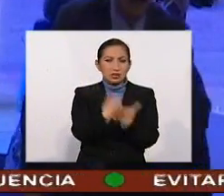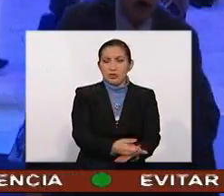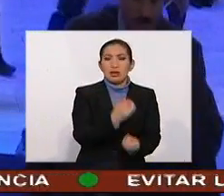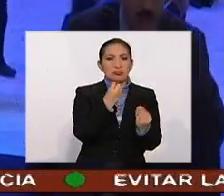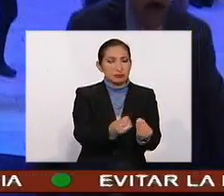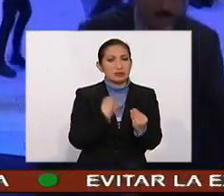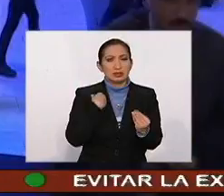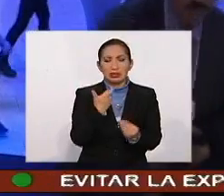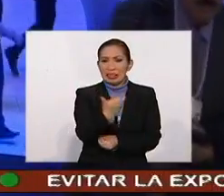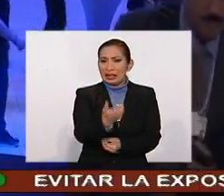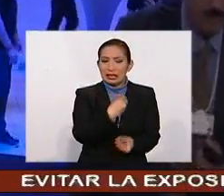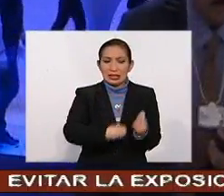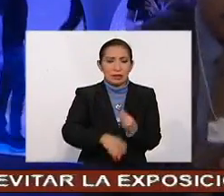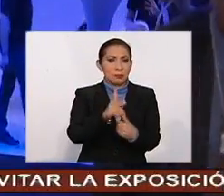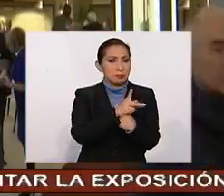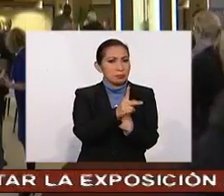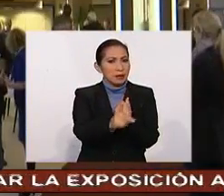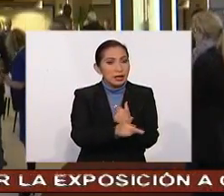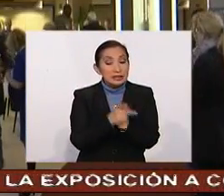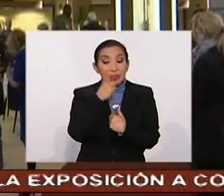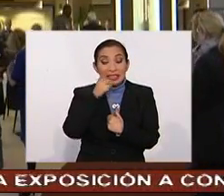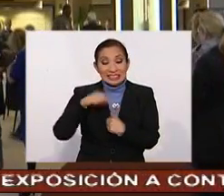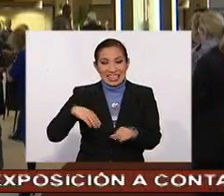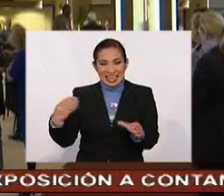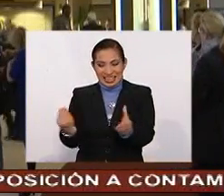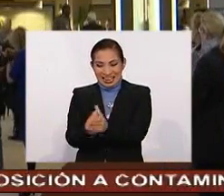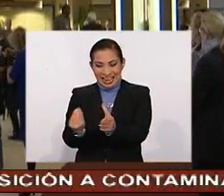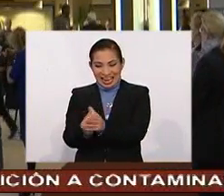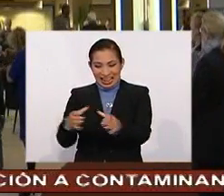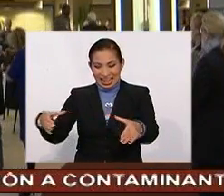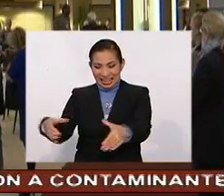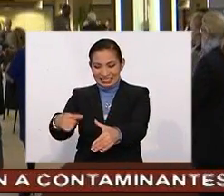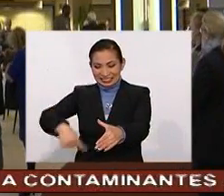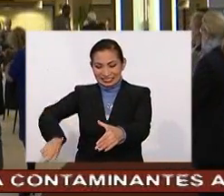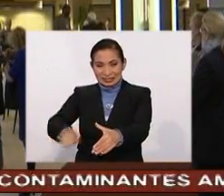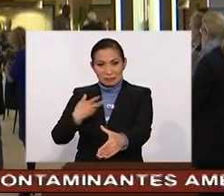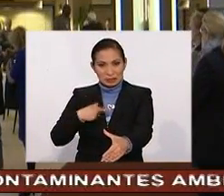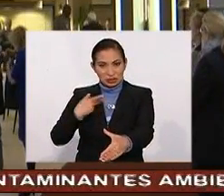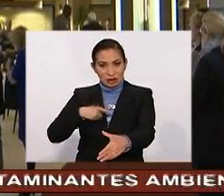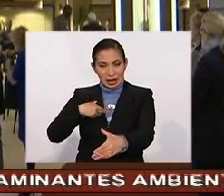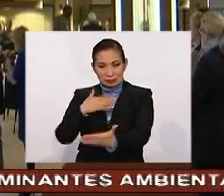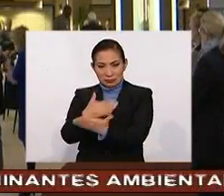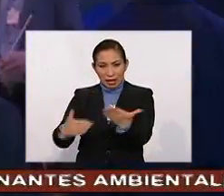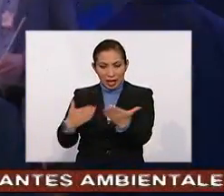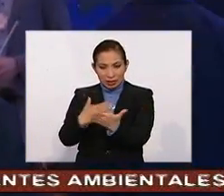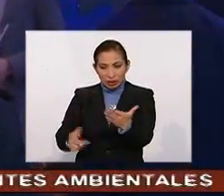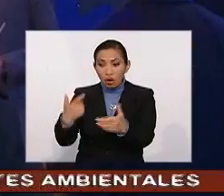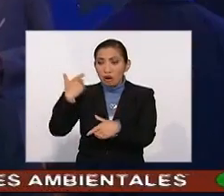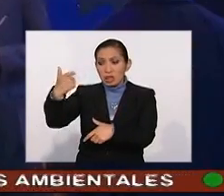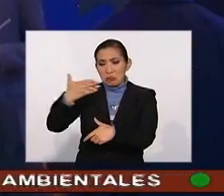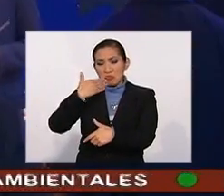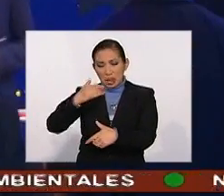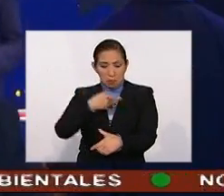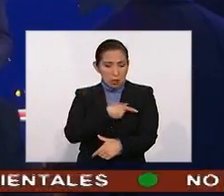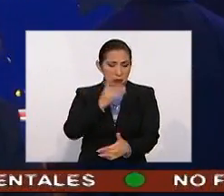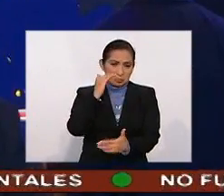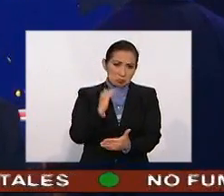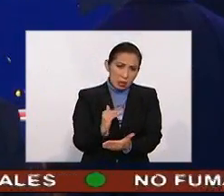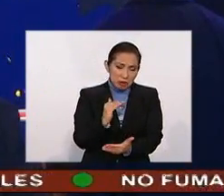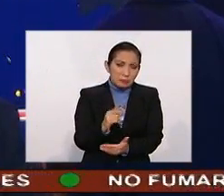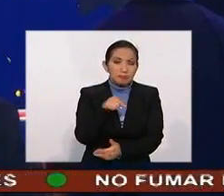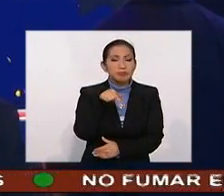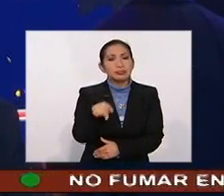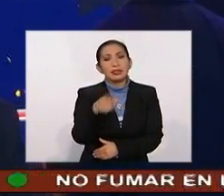llamó mucho la atención, y dijo que cuando la clase media va bien, los ricos van bien y hay menos pobres. Bueno, solamente esta curiosidad